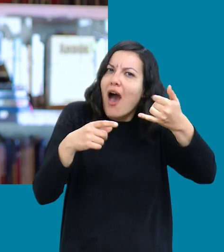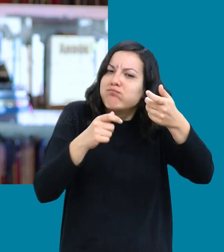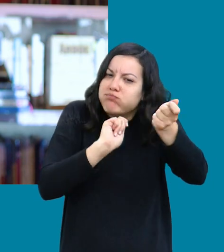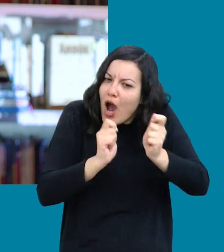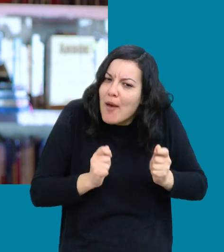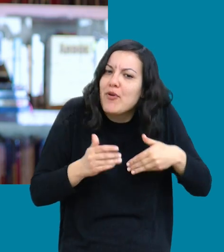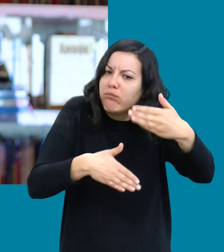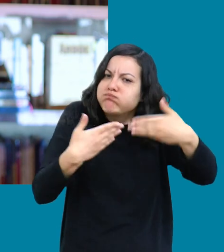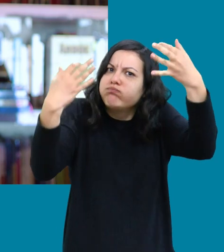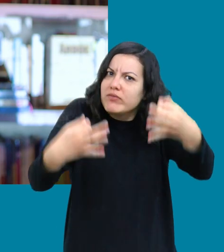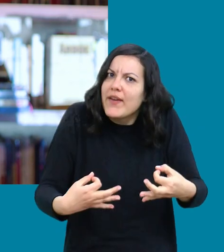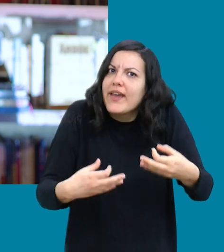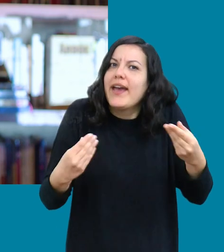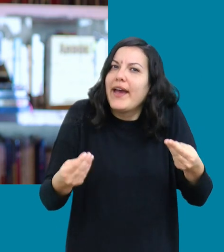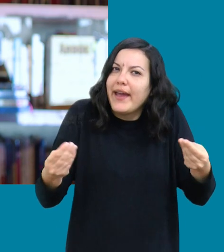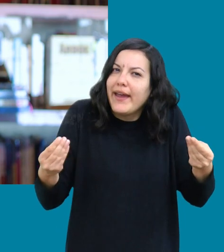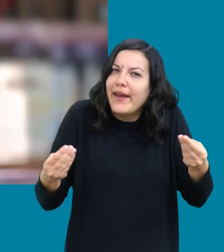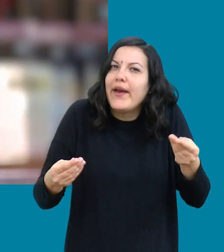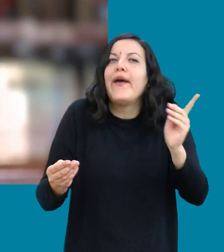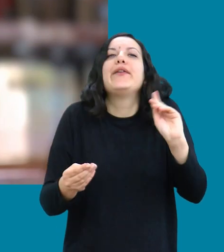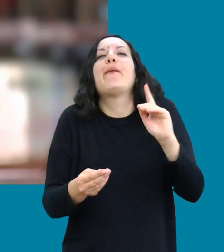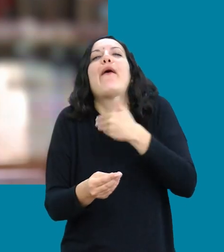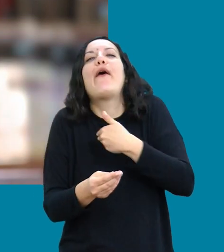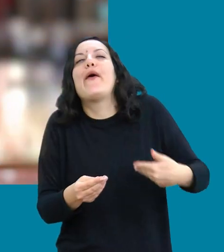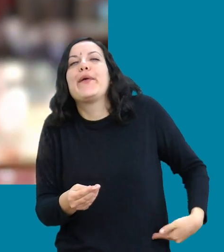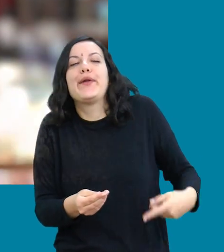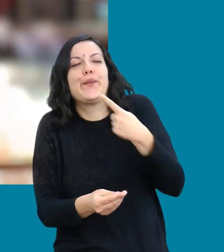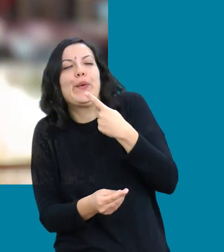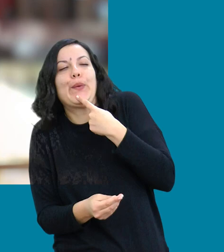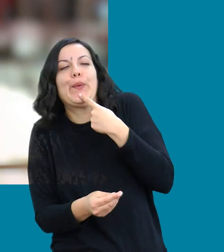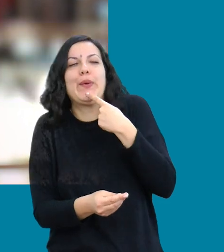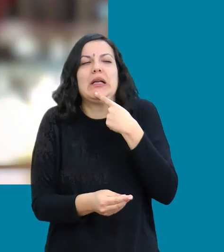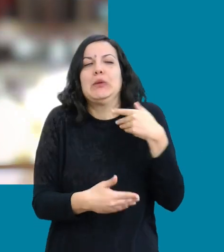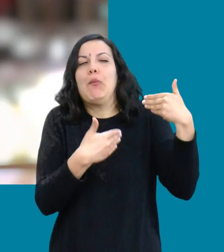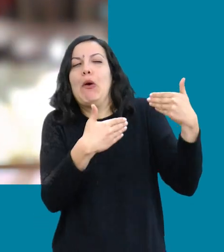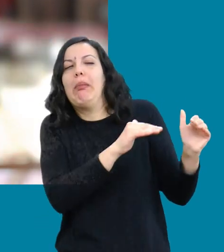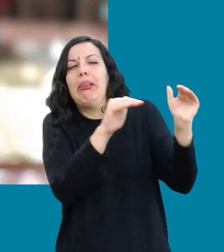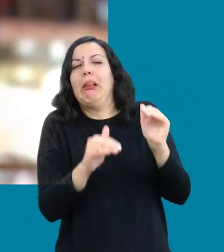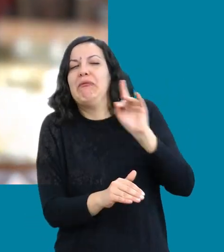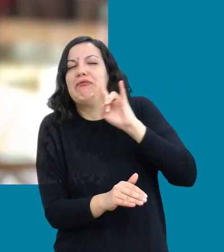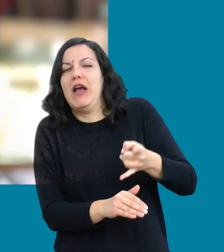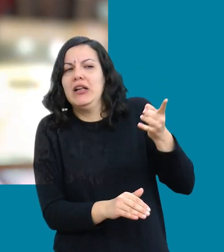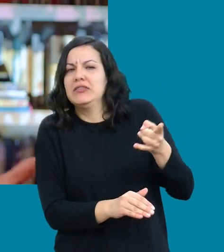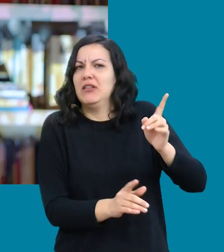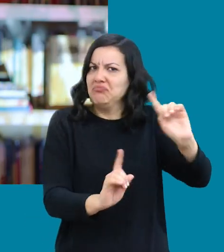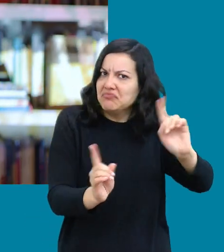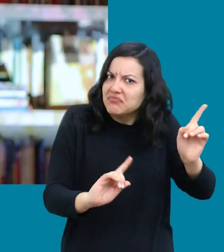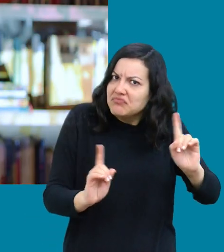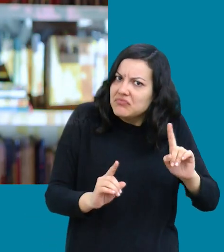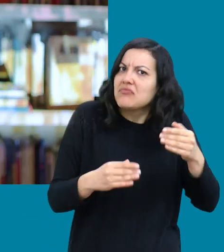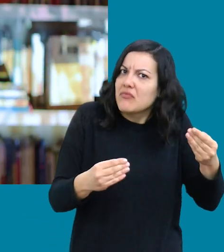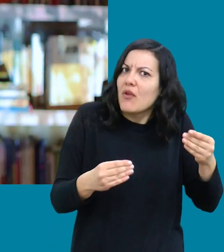y corajuda de seguir no vistiéndose de la falsa igualdad de oportunidades de la que habla el gobierno, sino